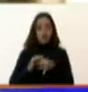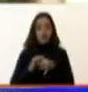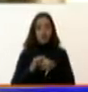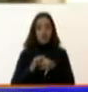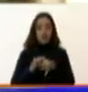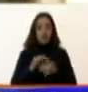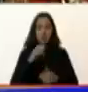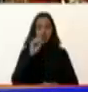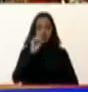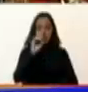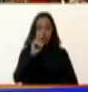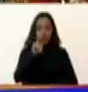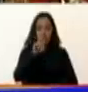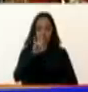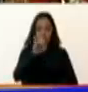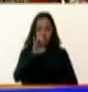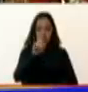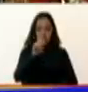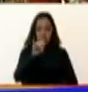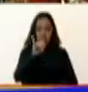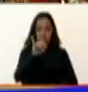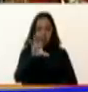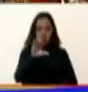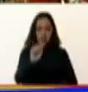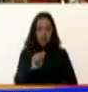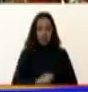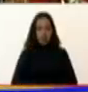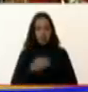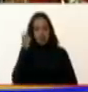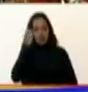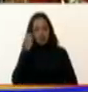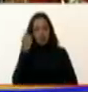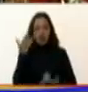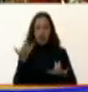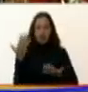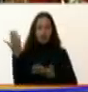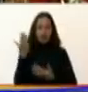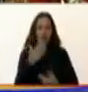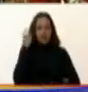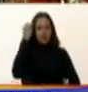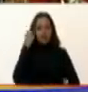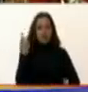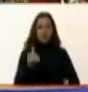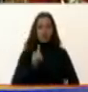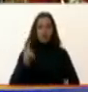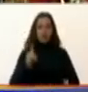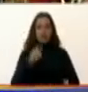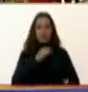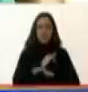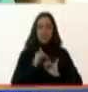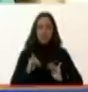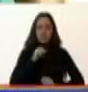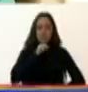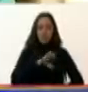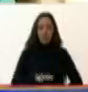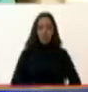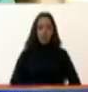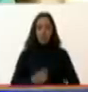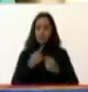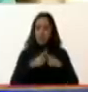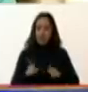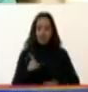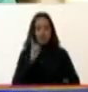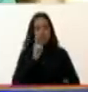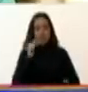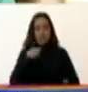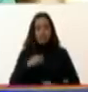el pensamiento único, el fin de la historia, y no era el fin de la historia, era el inicio de una nueva historia. Así yo veo